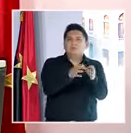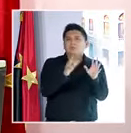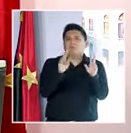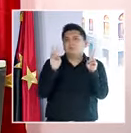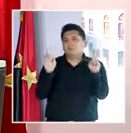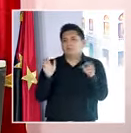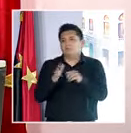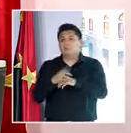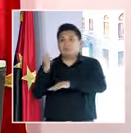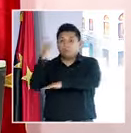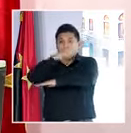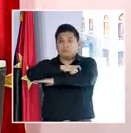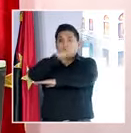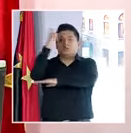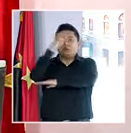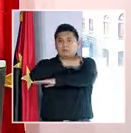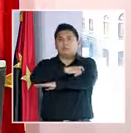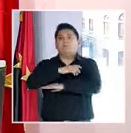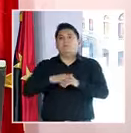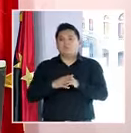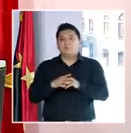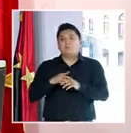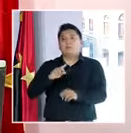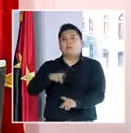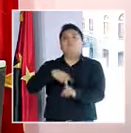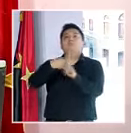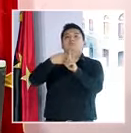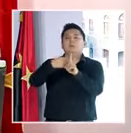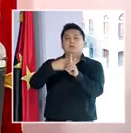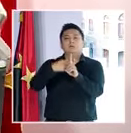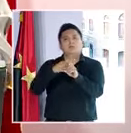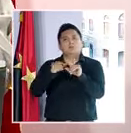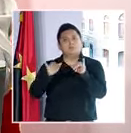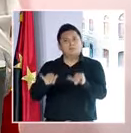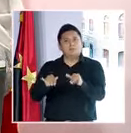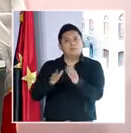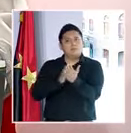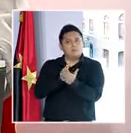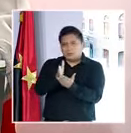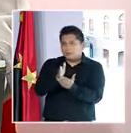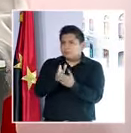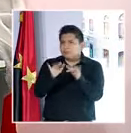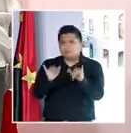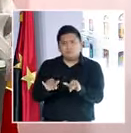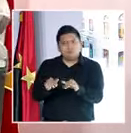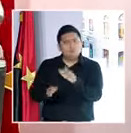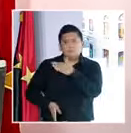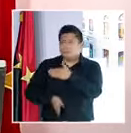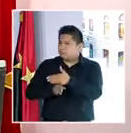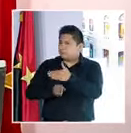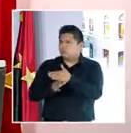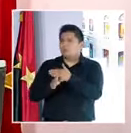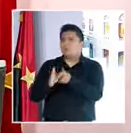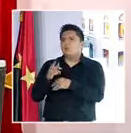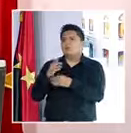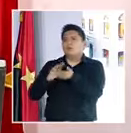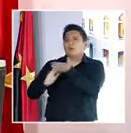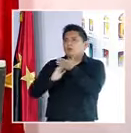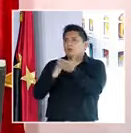Teorama y en Tibú, y adicionalmente mantener de manera permanente la maquinaria para resolver